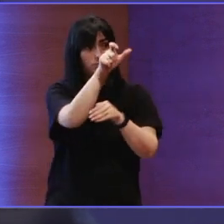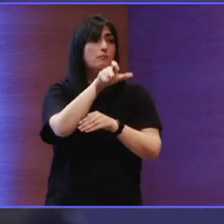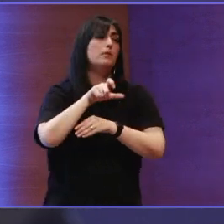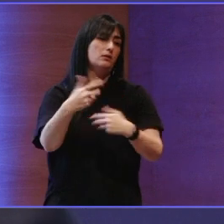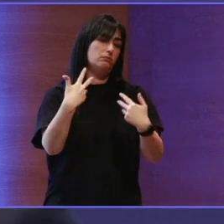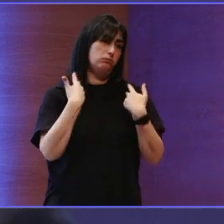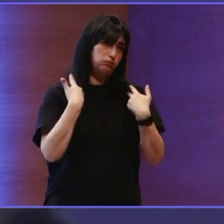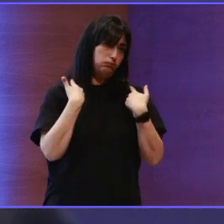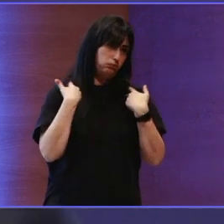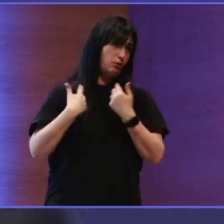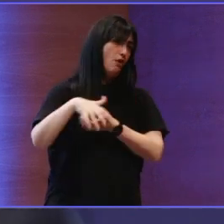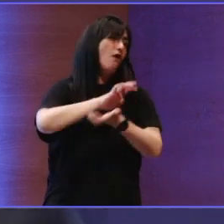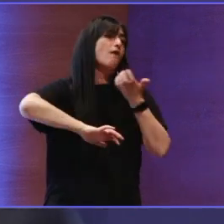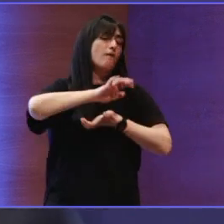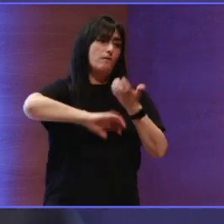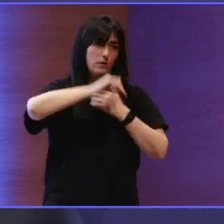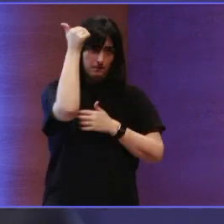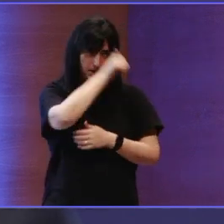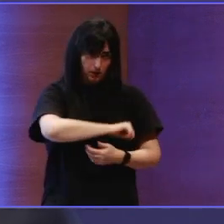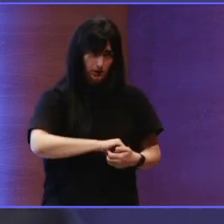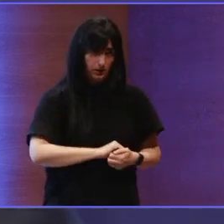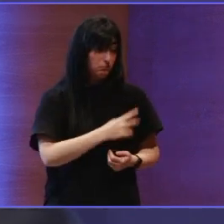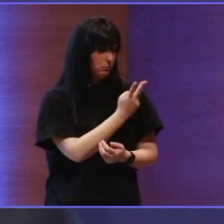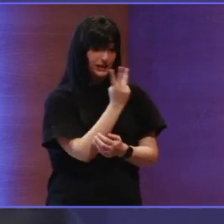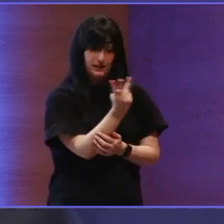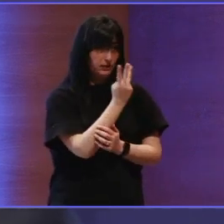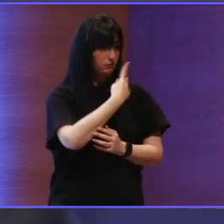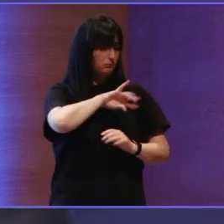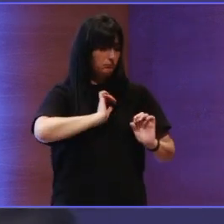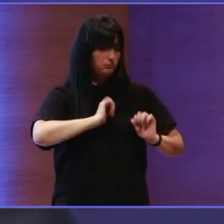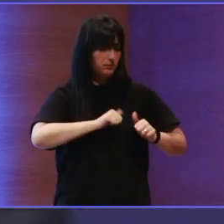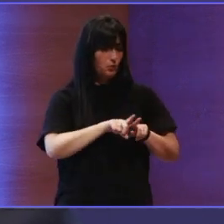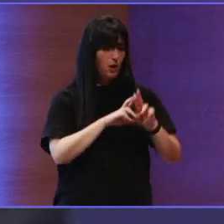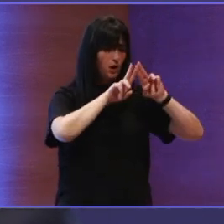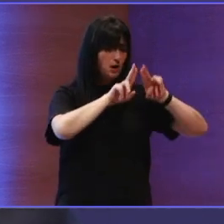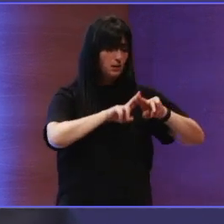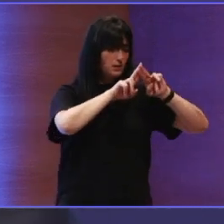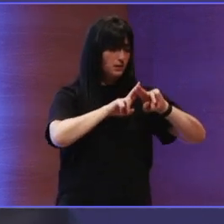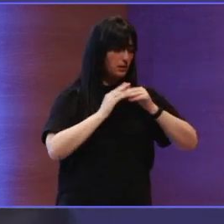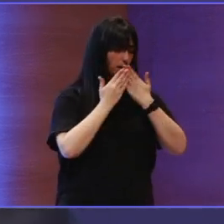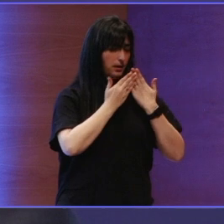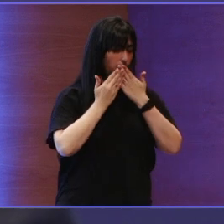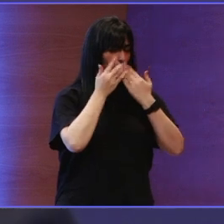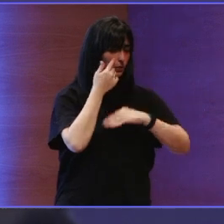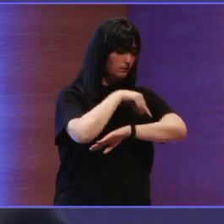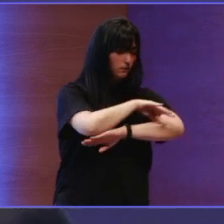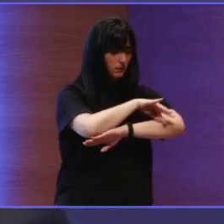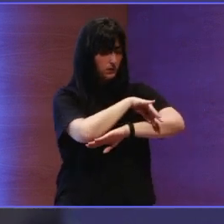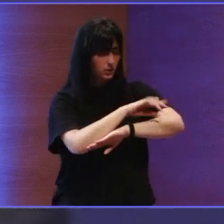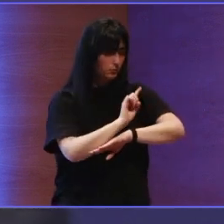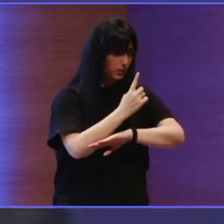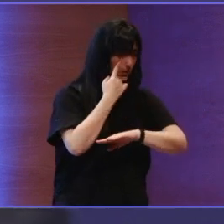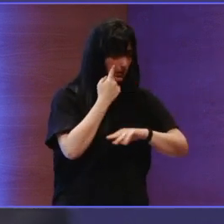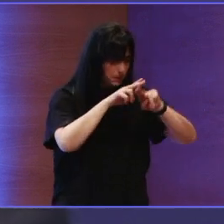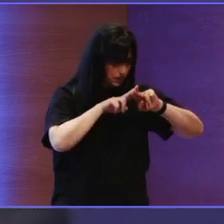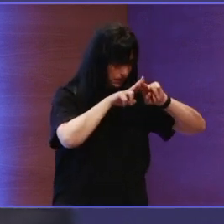todos los casos empezamos con un previo diagnóstico análisis y un estudio de diseño previo decir una evaluación